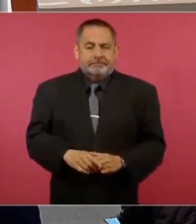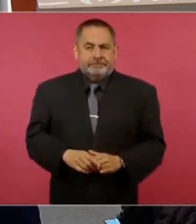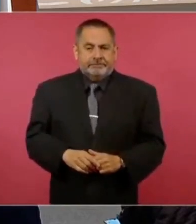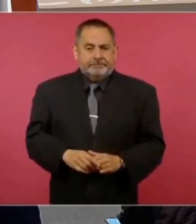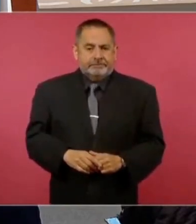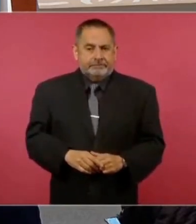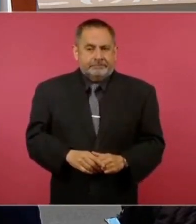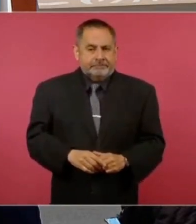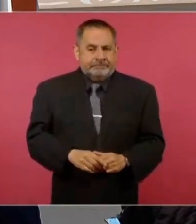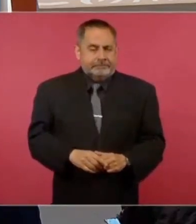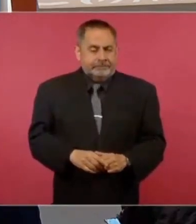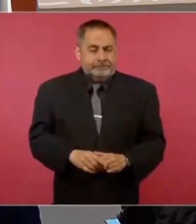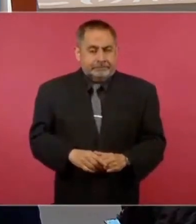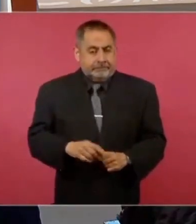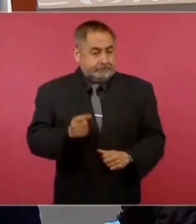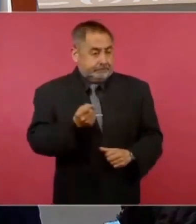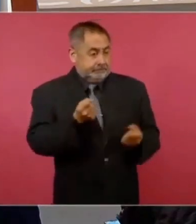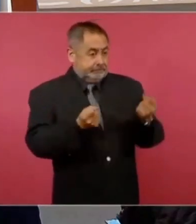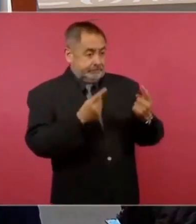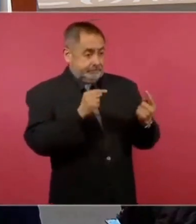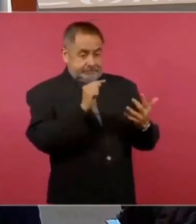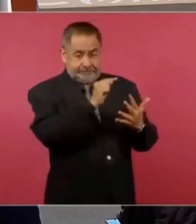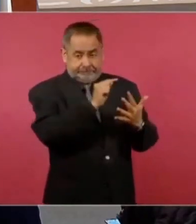Y unos ahí que,